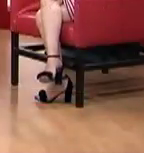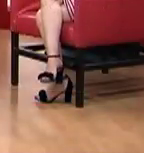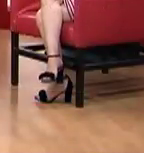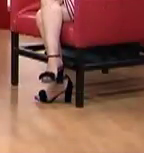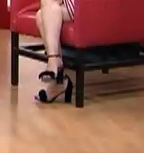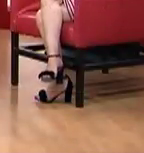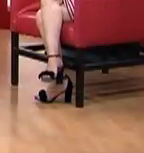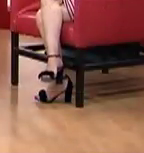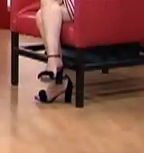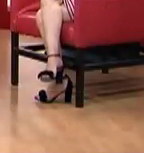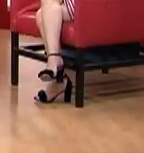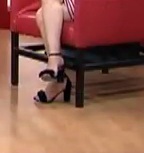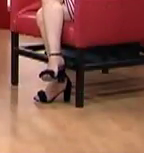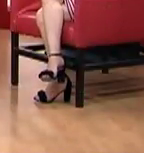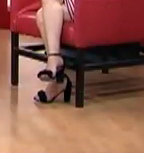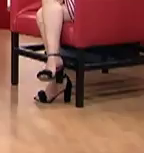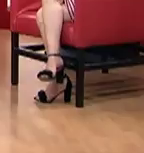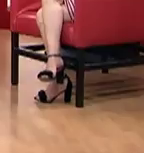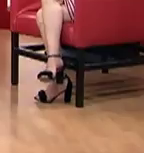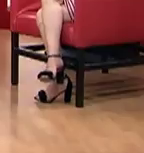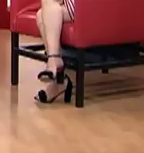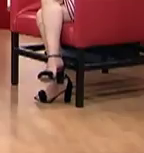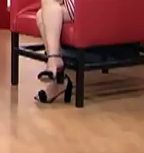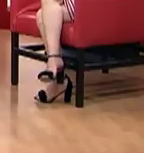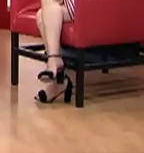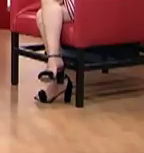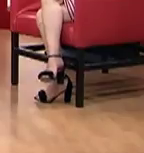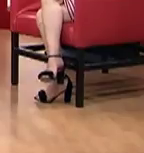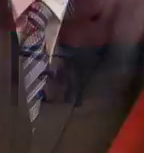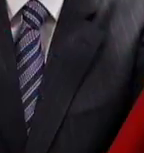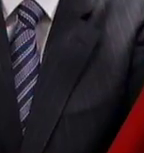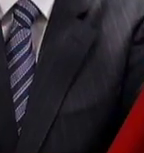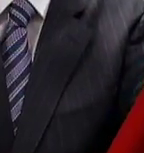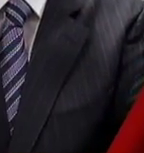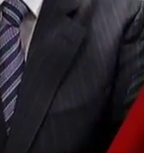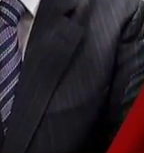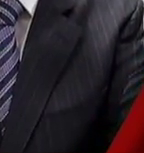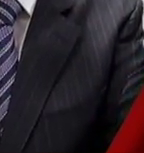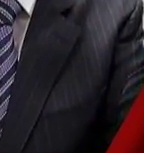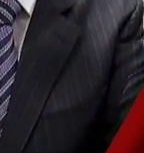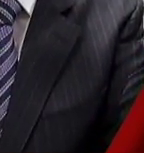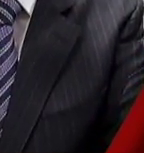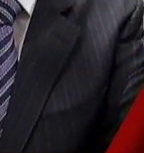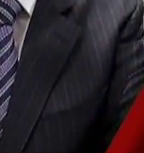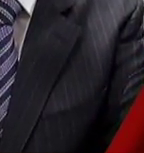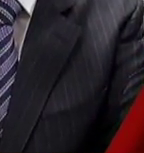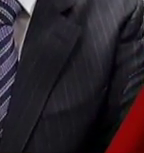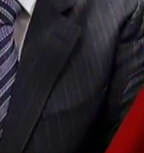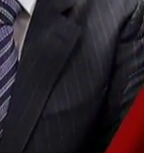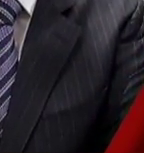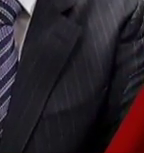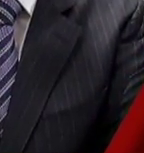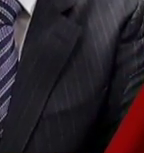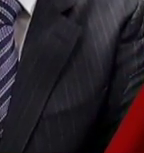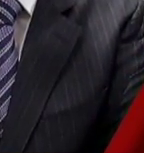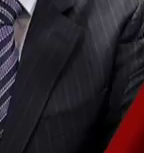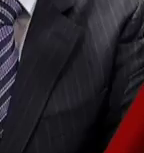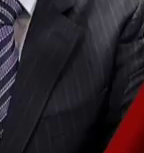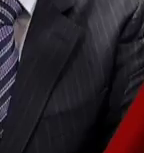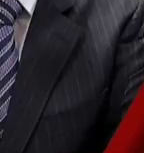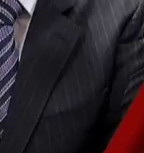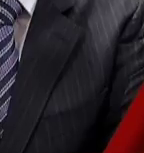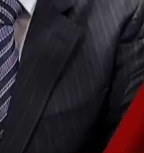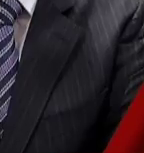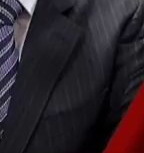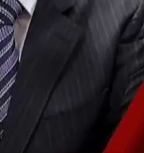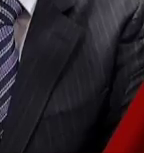Este miércoles a las 13 horas el presidente Enrique Peña Nieto encabezará el informe anual de actividades 2017 del presidente de la Comisión Nacional de